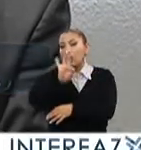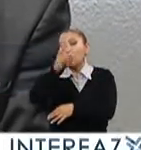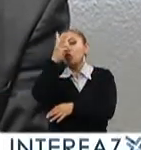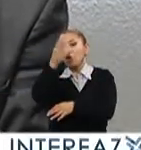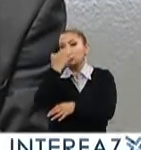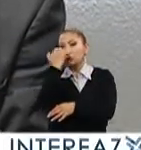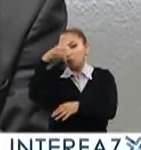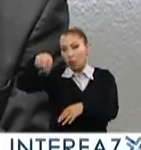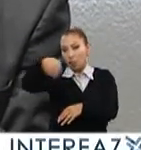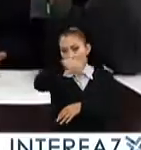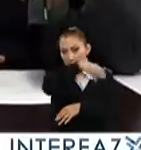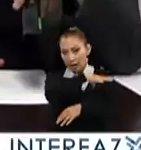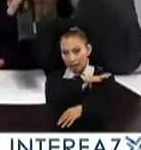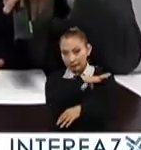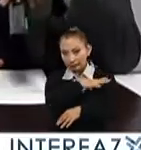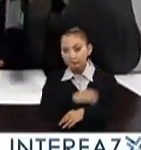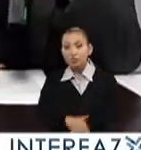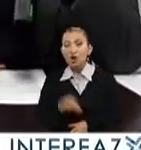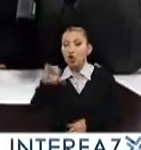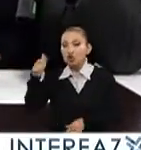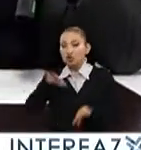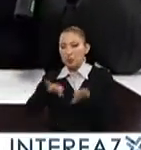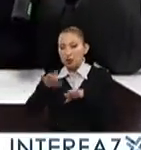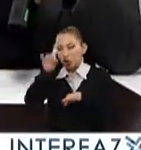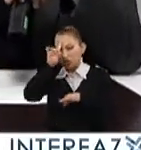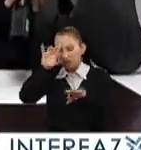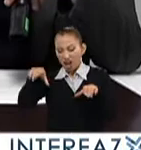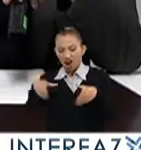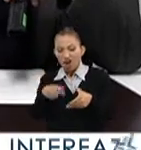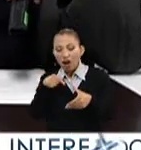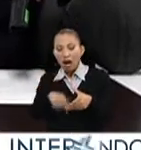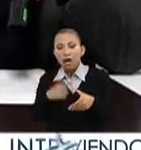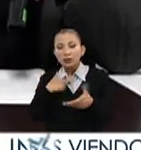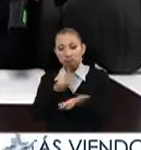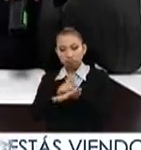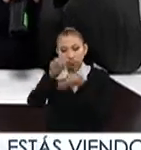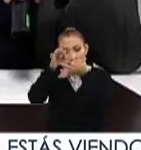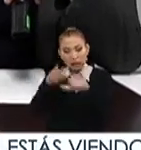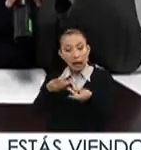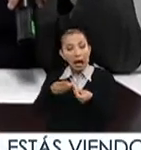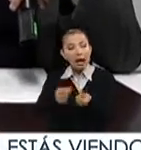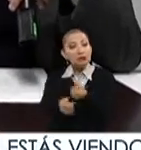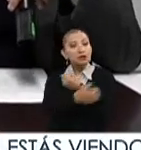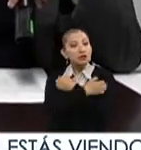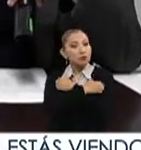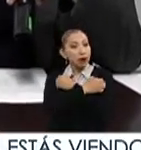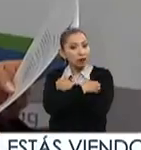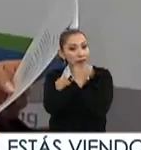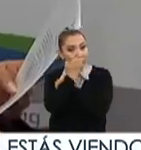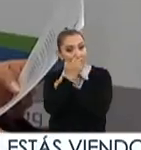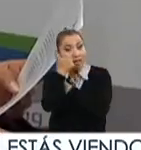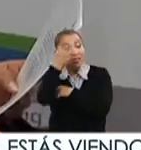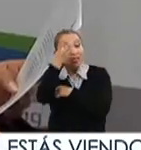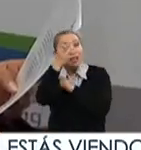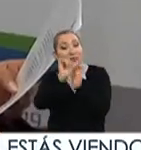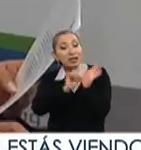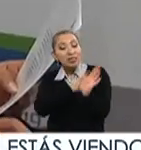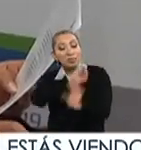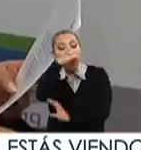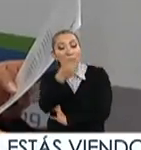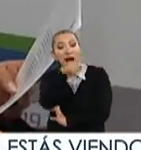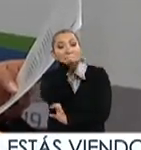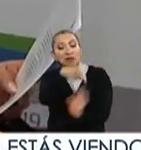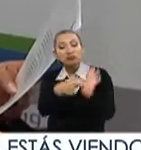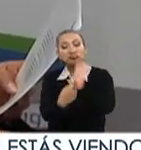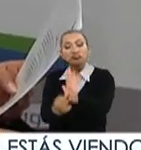142 instituciones. Otra de las funciones de los consejos es la transparencia en el gasto educativo. Cada 3 meses tiene la